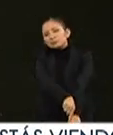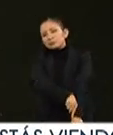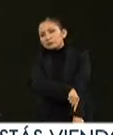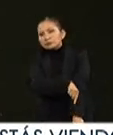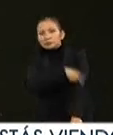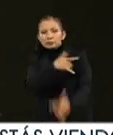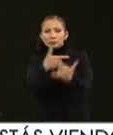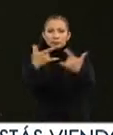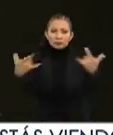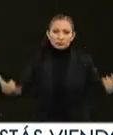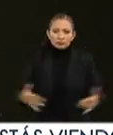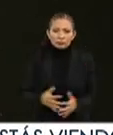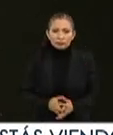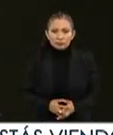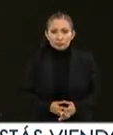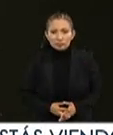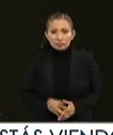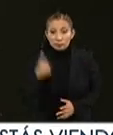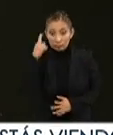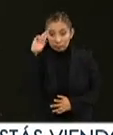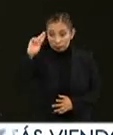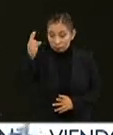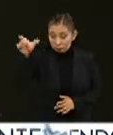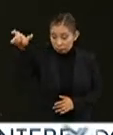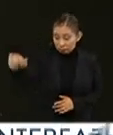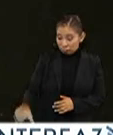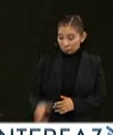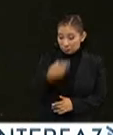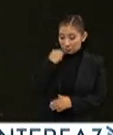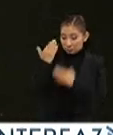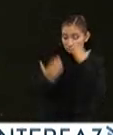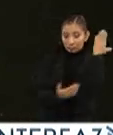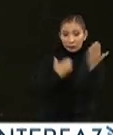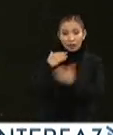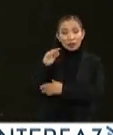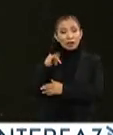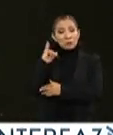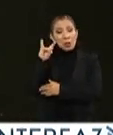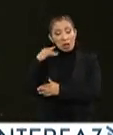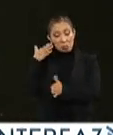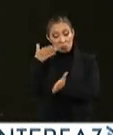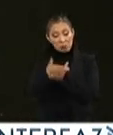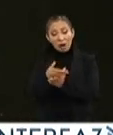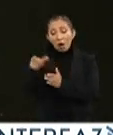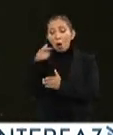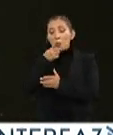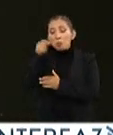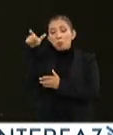larguísima historia. Un universitario y un politécnico